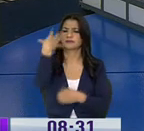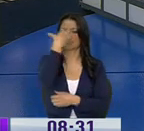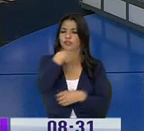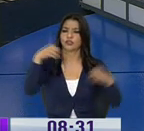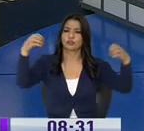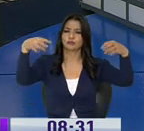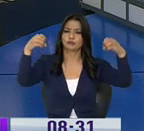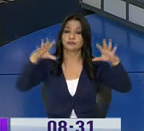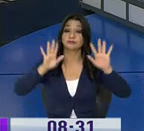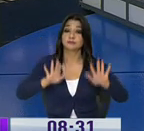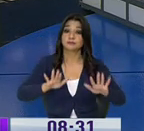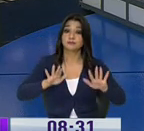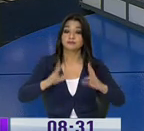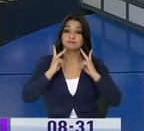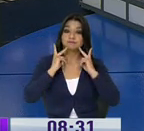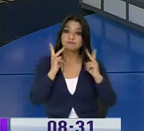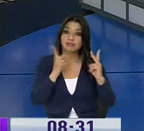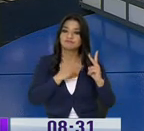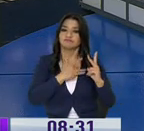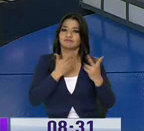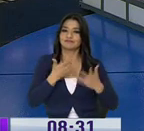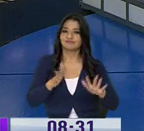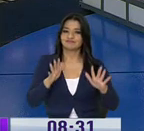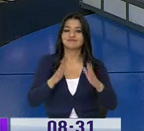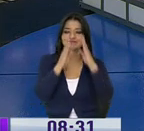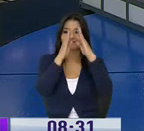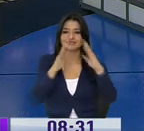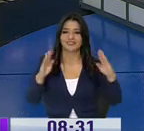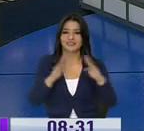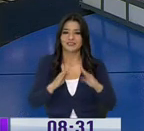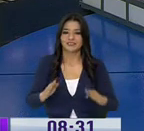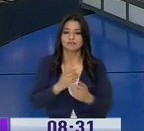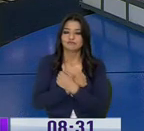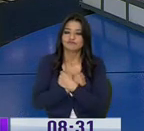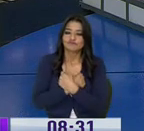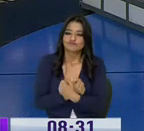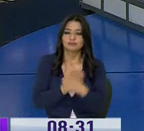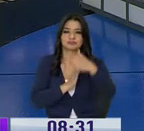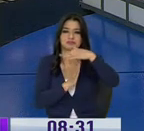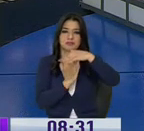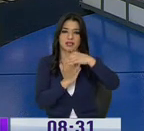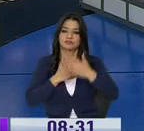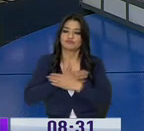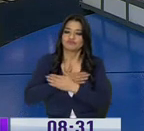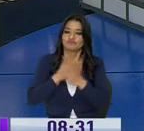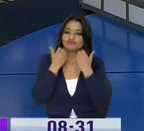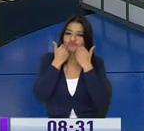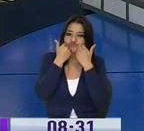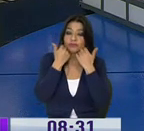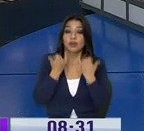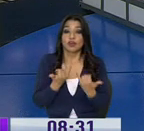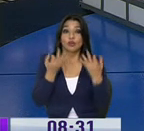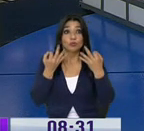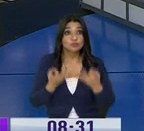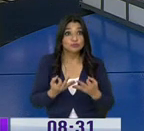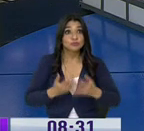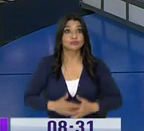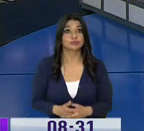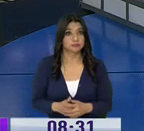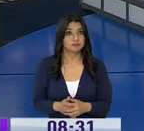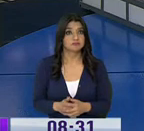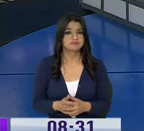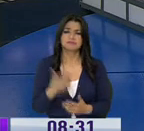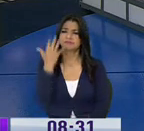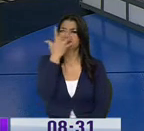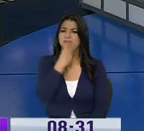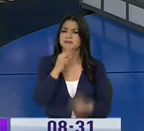fin, como para contagiarnos de este espíritu de amor, de paz, de ternura. Época